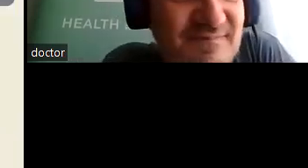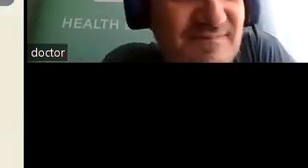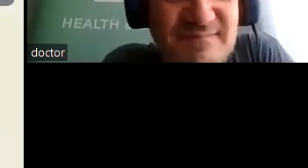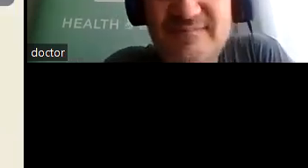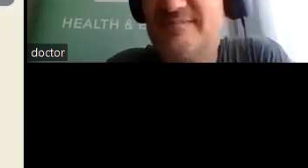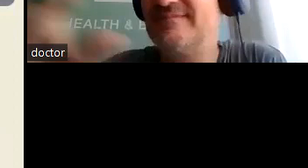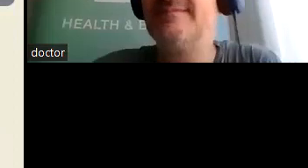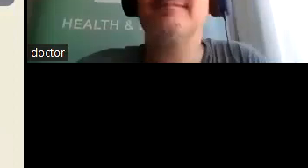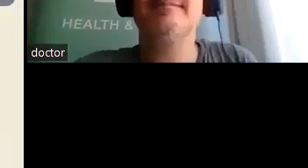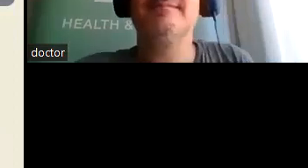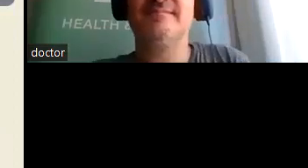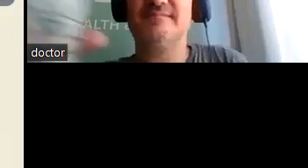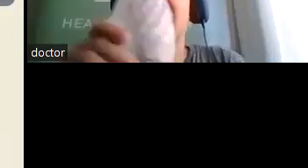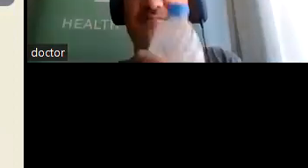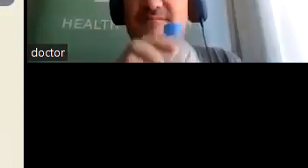A ver.